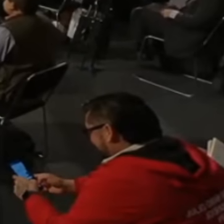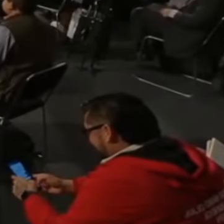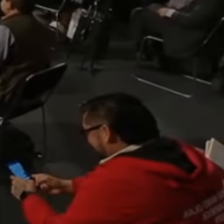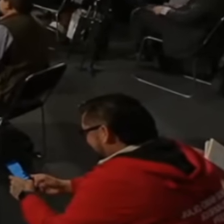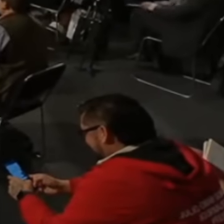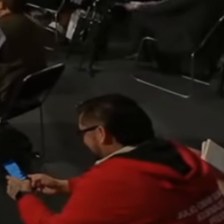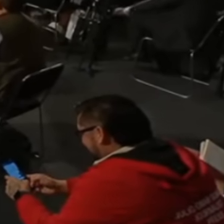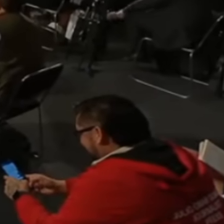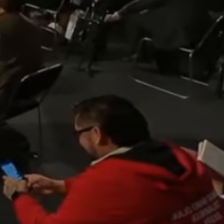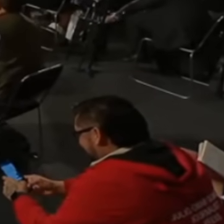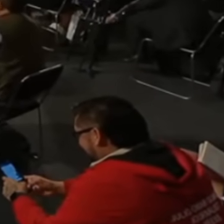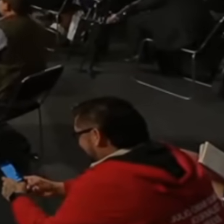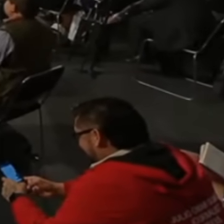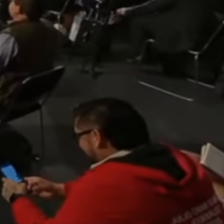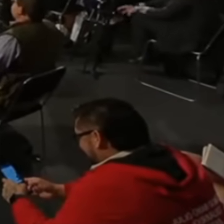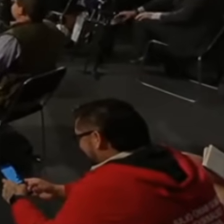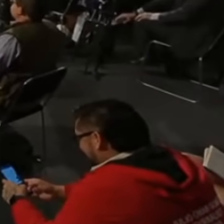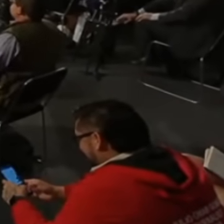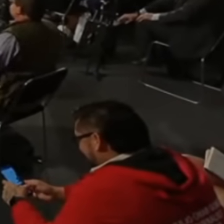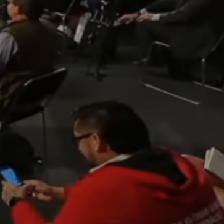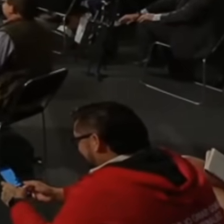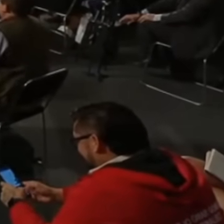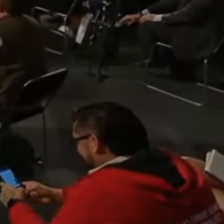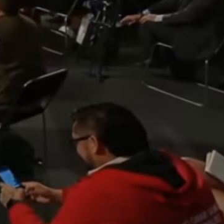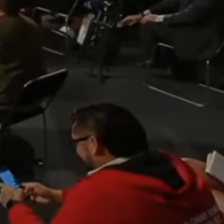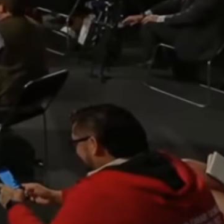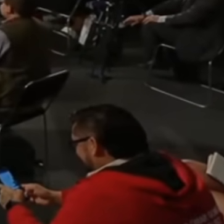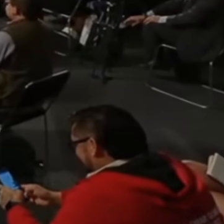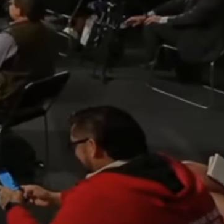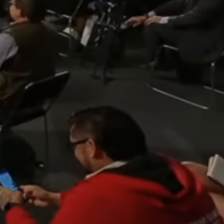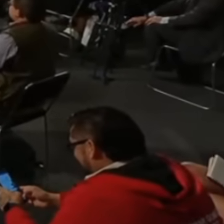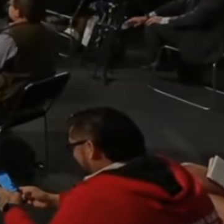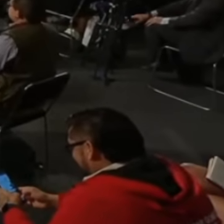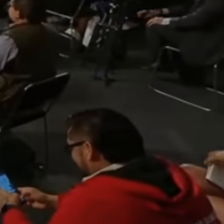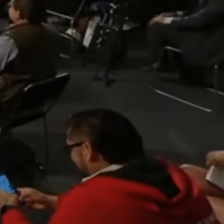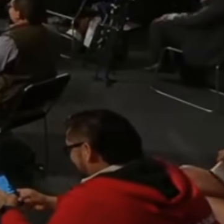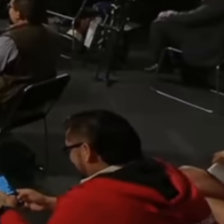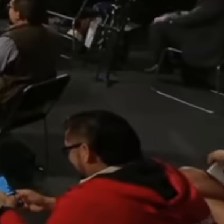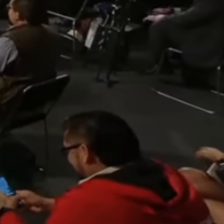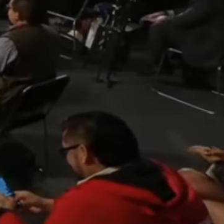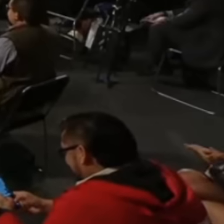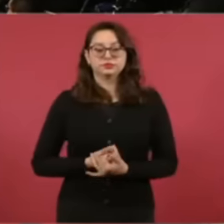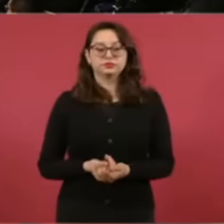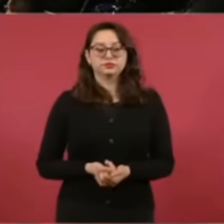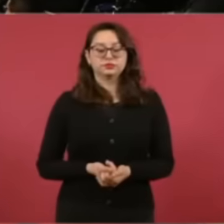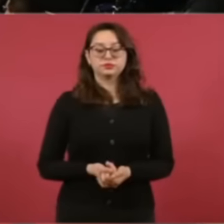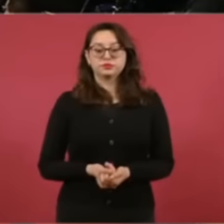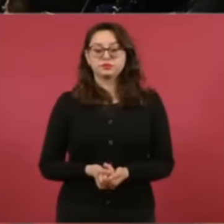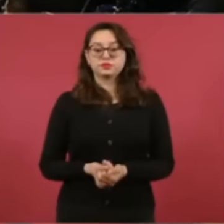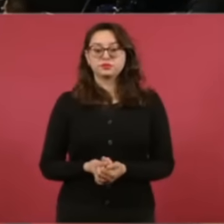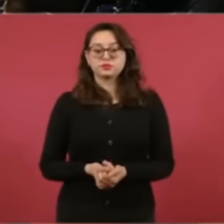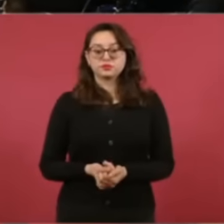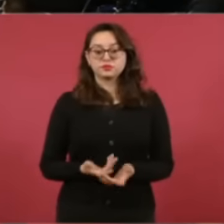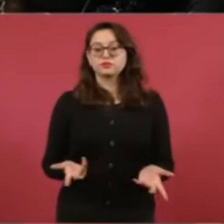trágica y la verdad fue la quincena trágica, porque tardó más, pero se le conoce como decena